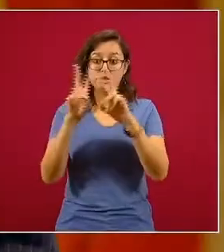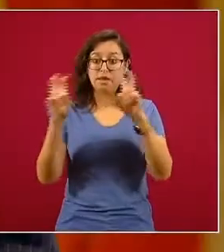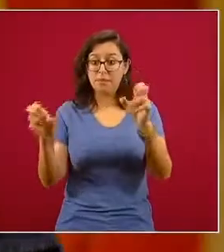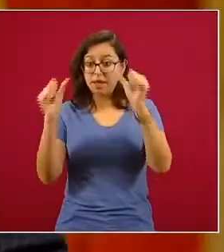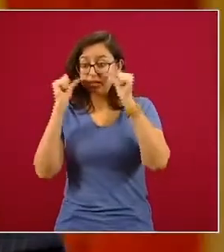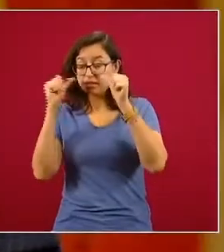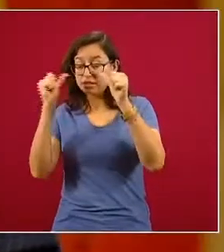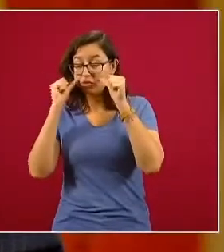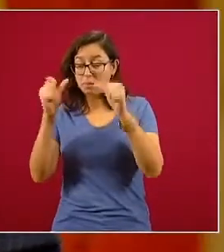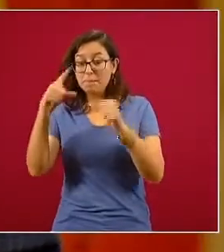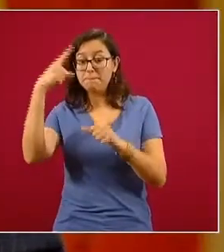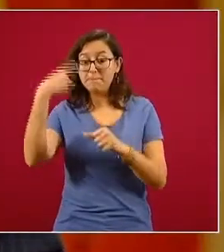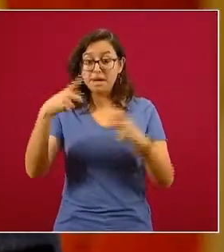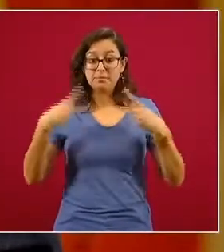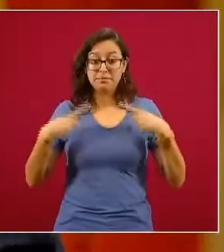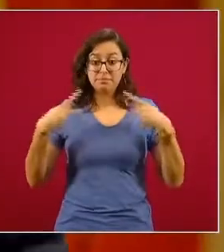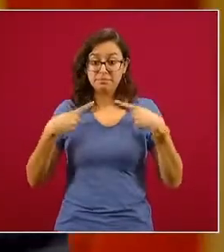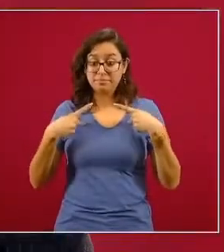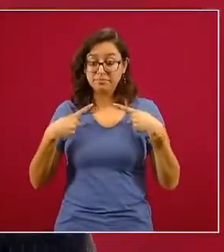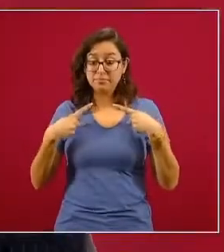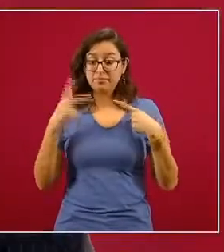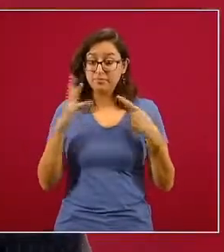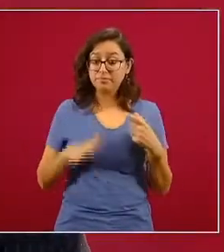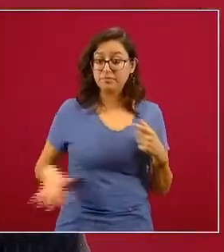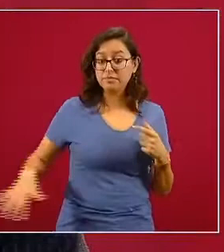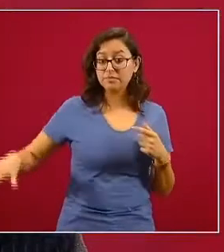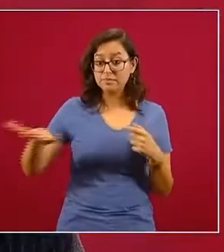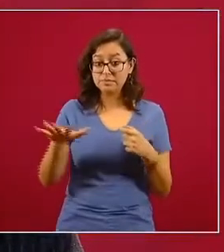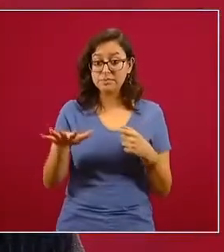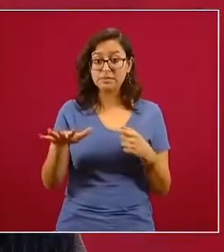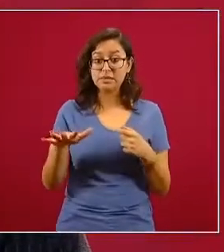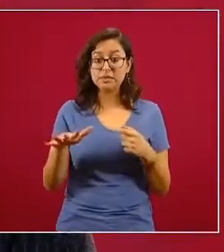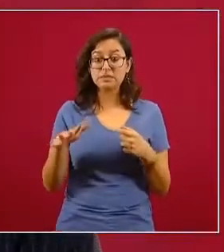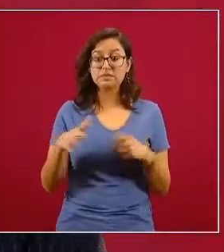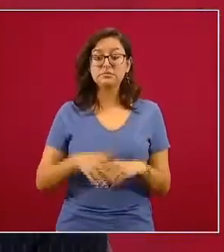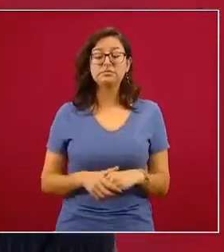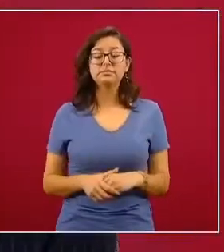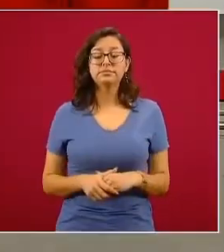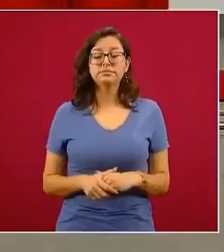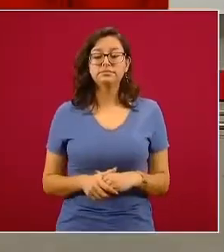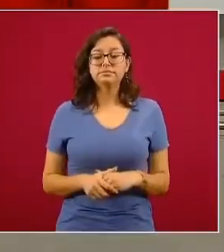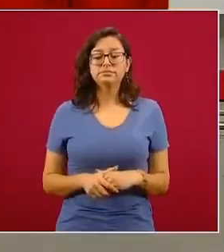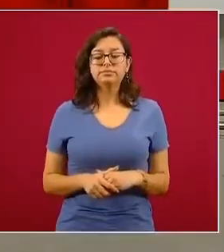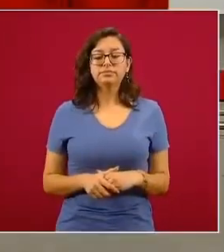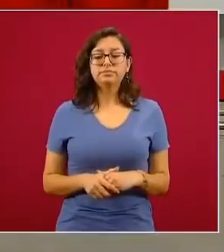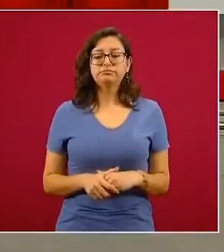médica, tiene como facultad coordinar la atención médica en el país.